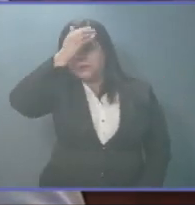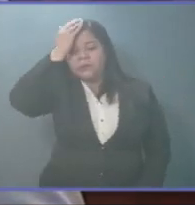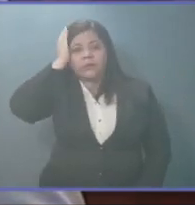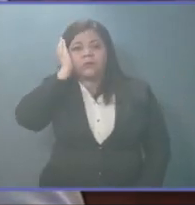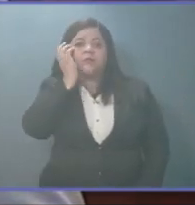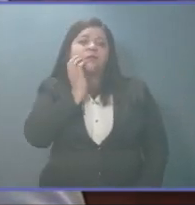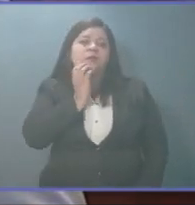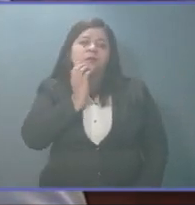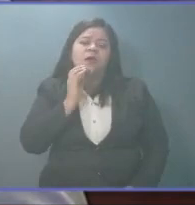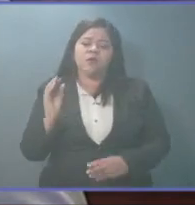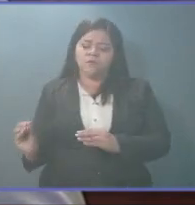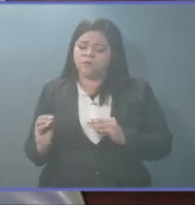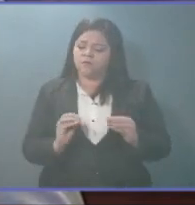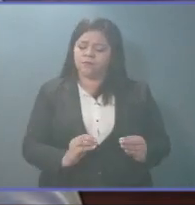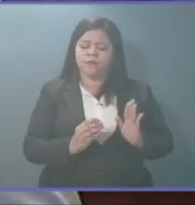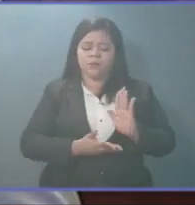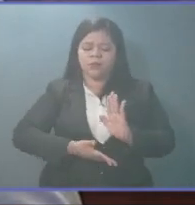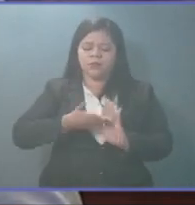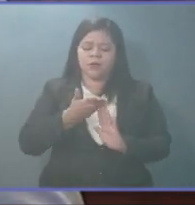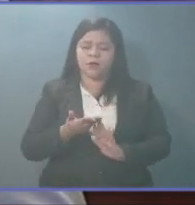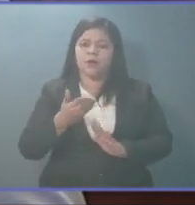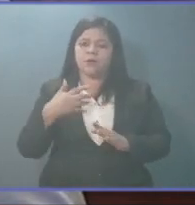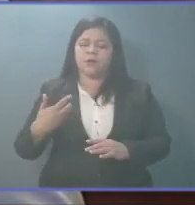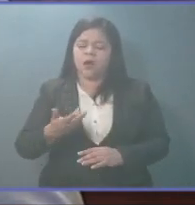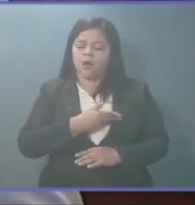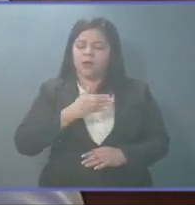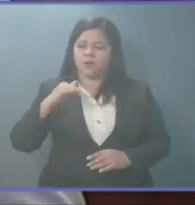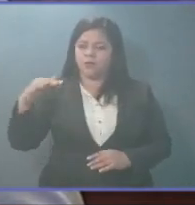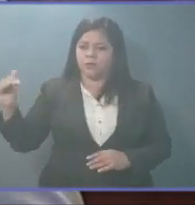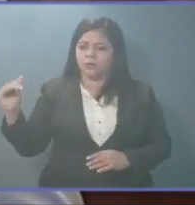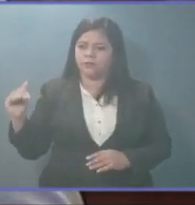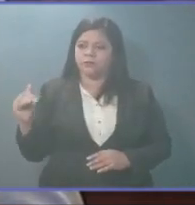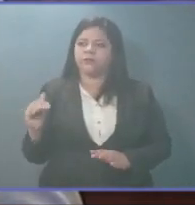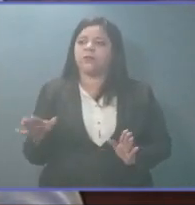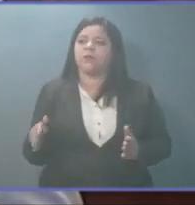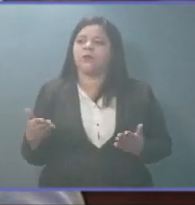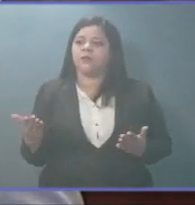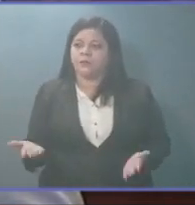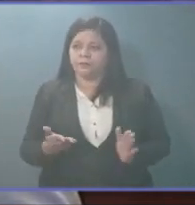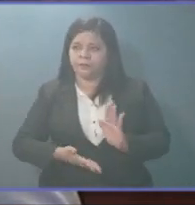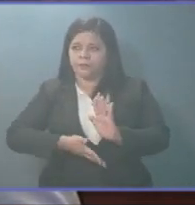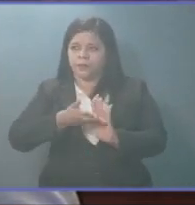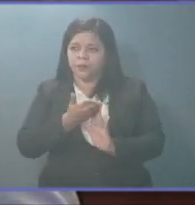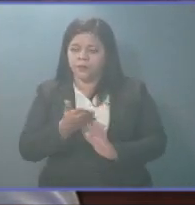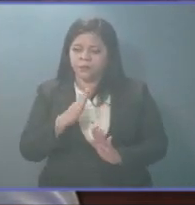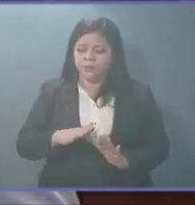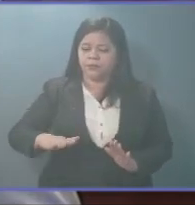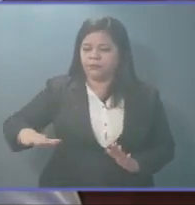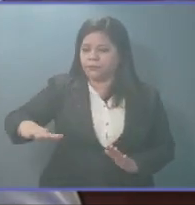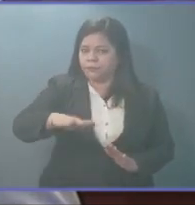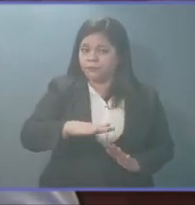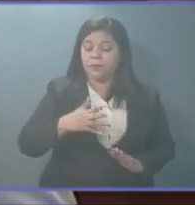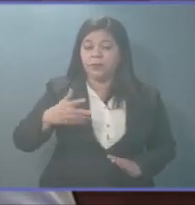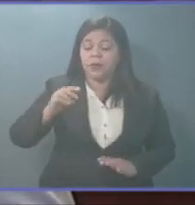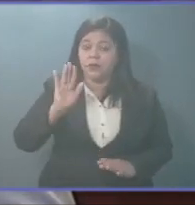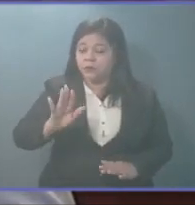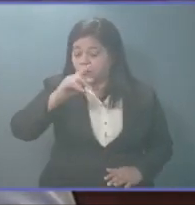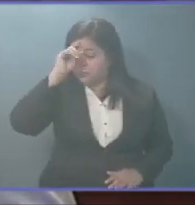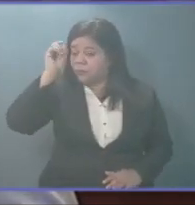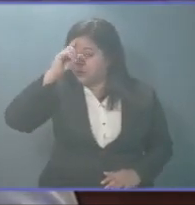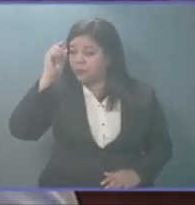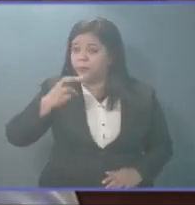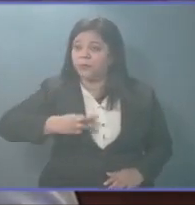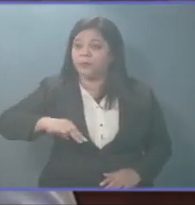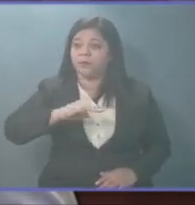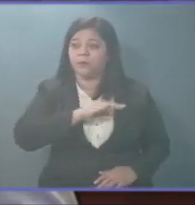que ejecuta e impulsa el desarrollo estratégico del país. En materia de desarrollo territorial, el trabajo de este ministerio ha